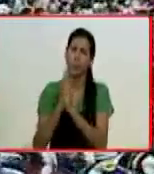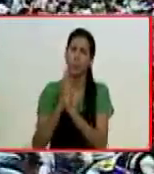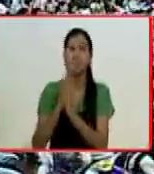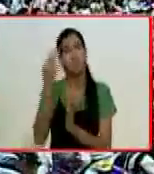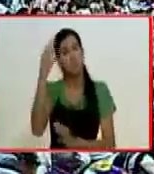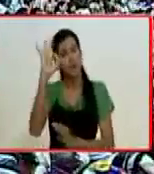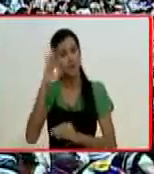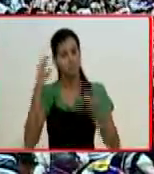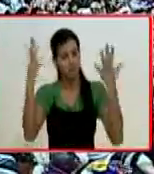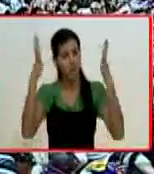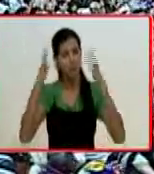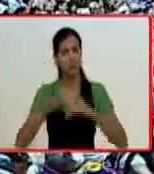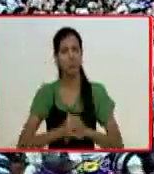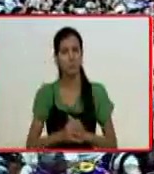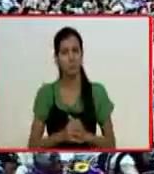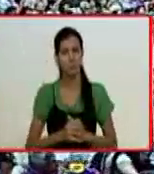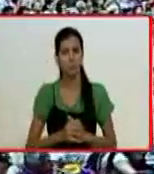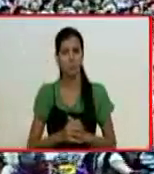Un aplauso, pues.